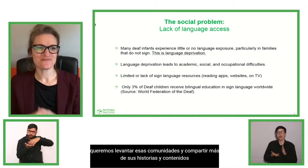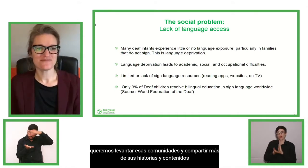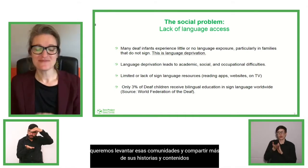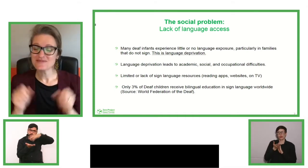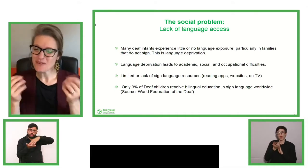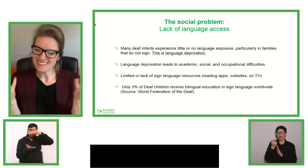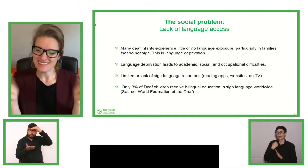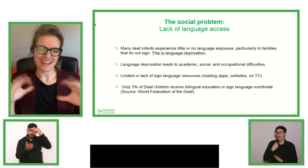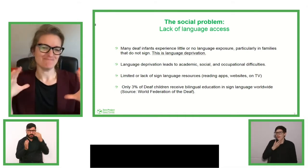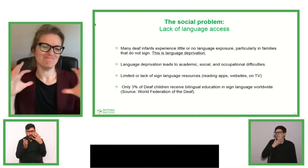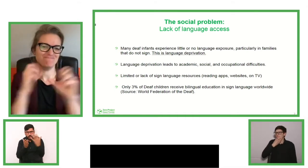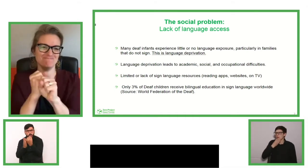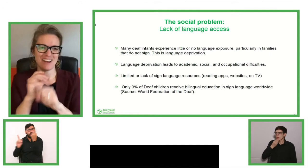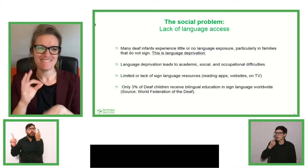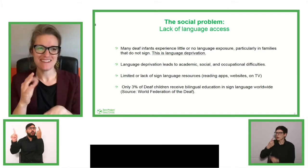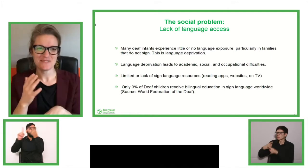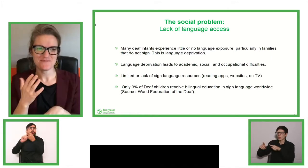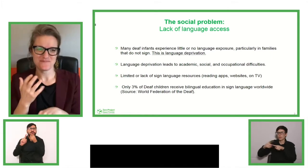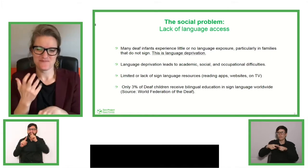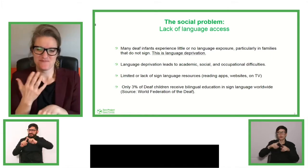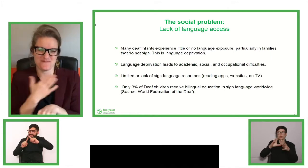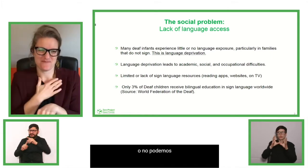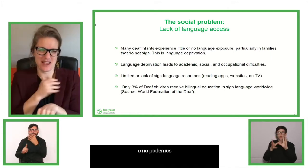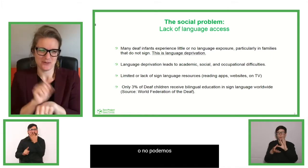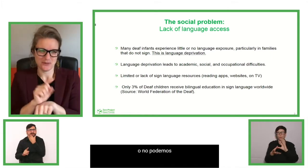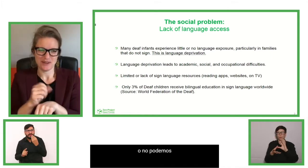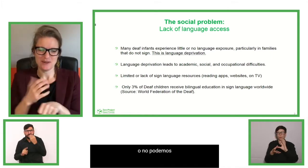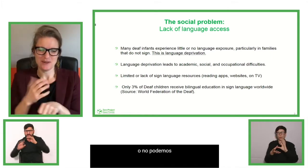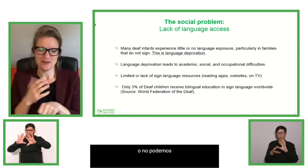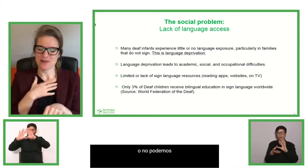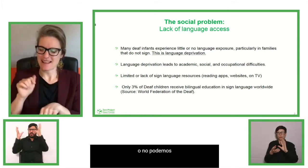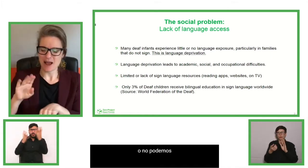diversidad y las diferentes perspectivas que tenemos.